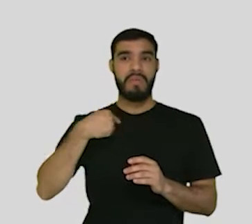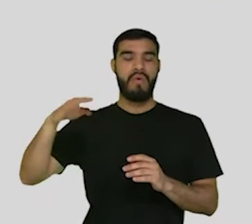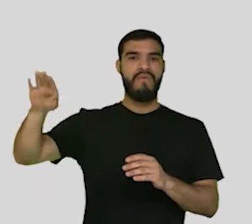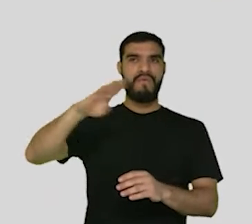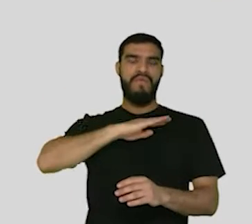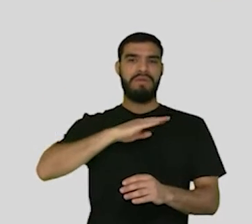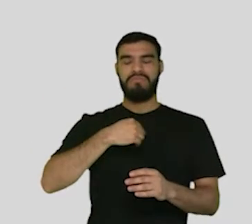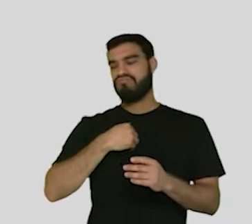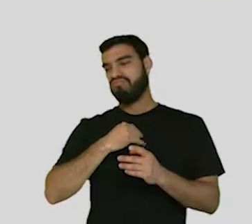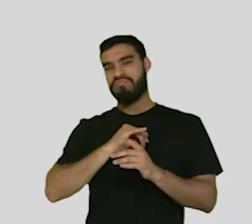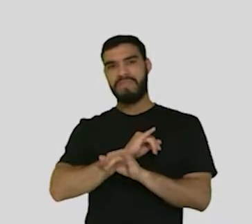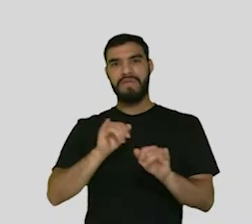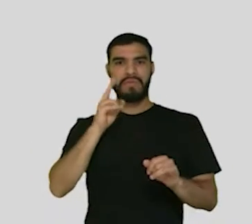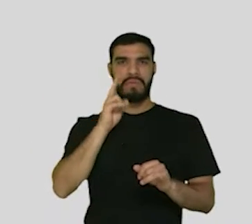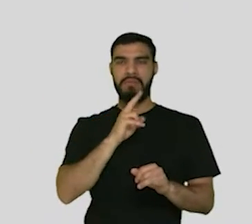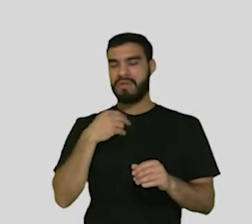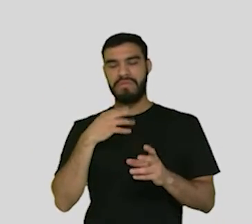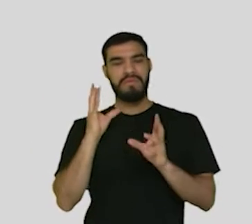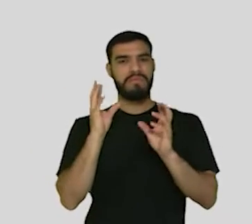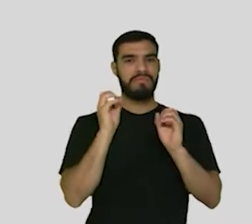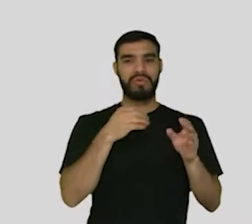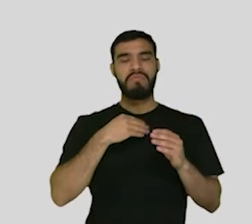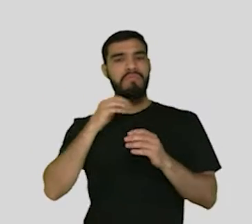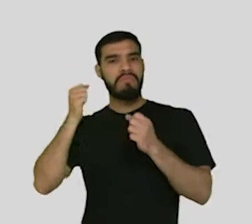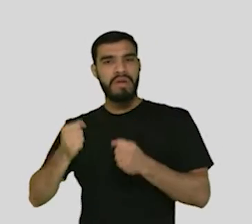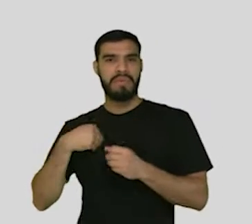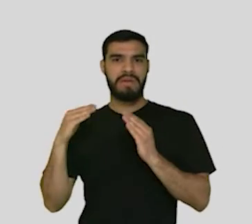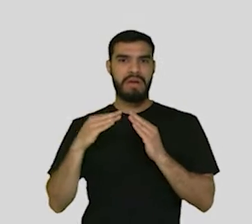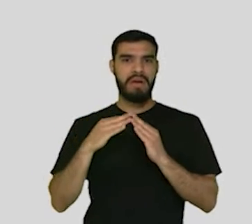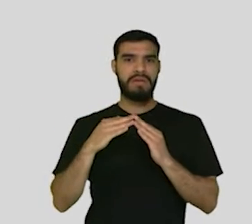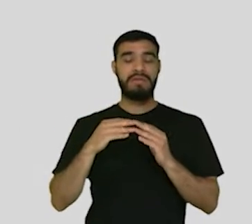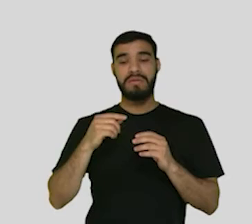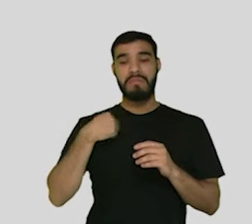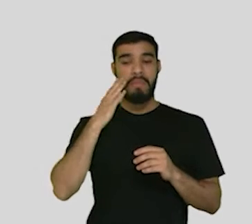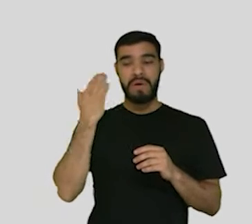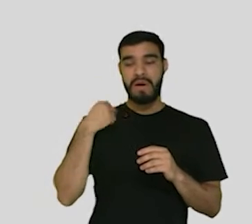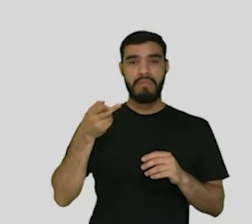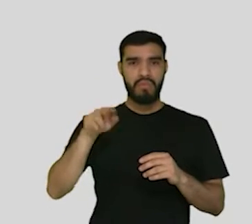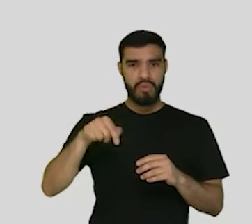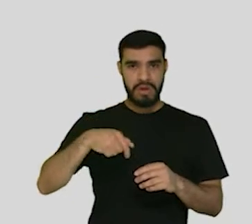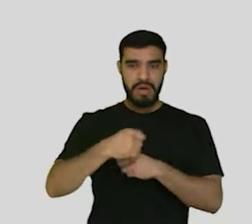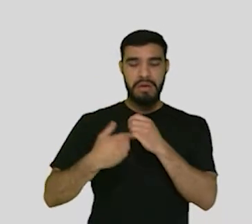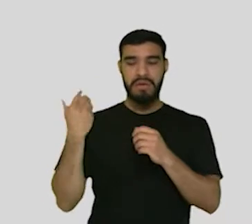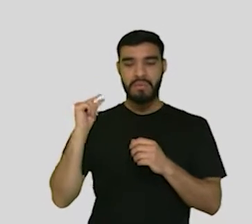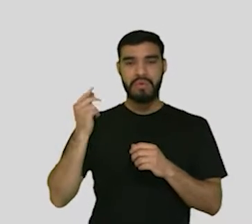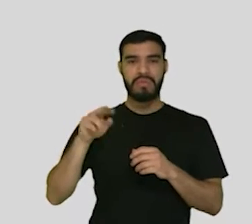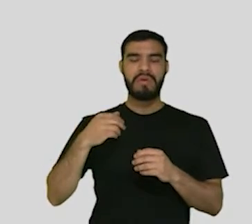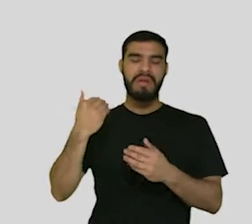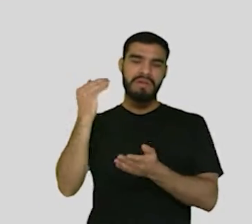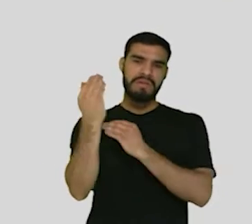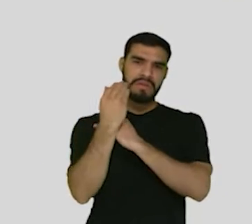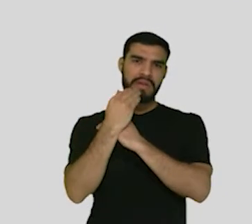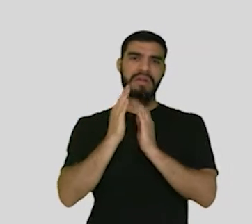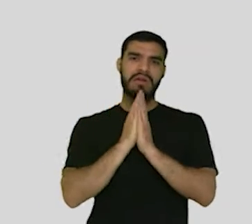se ofendete verás ope huyenda jabe cuan a saputa ógape se su o manu a cueco añepe se emboe añepe